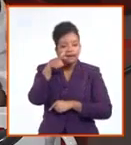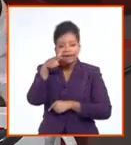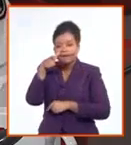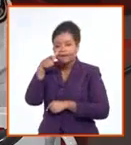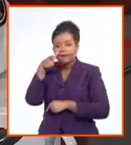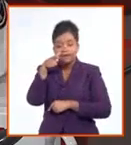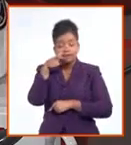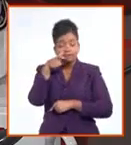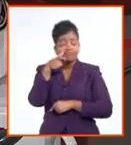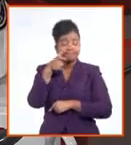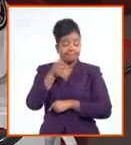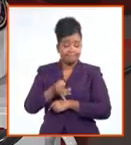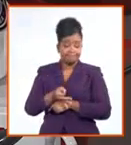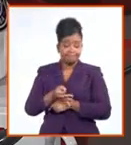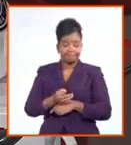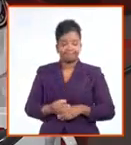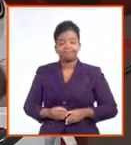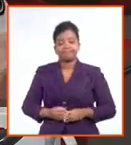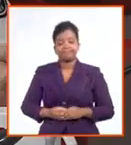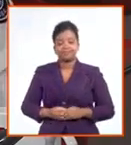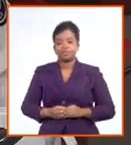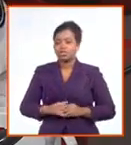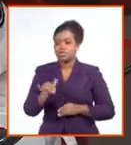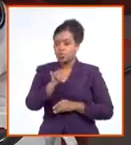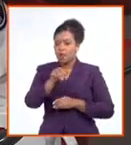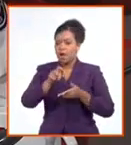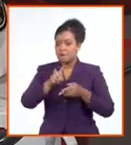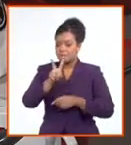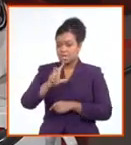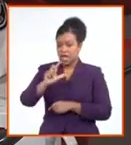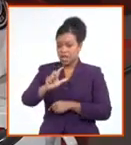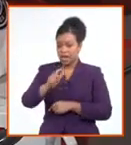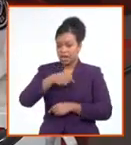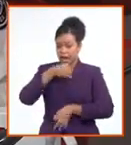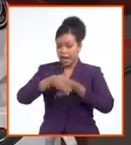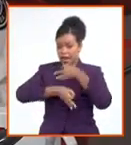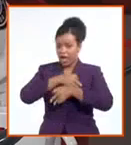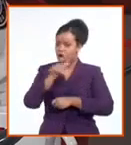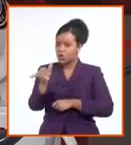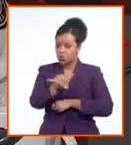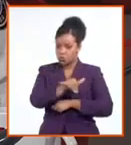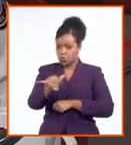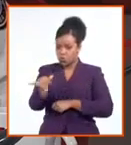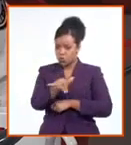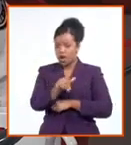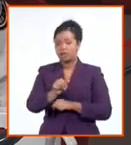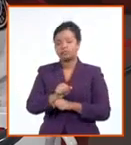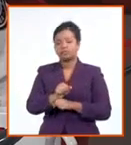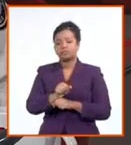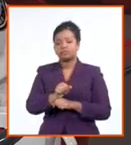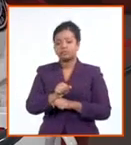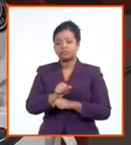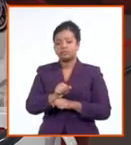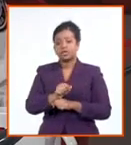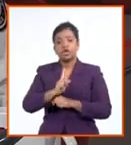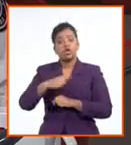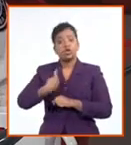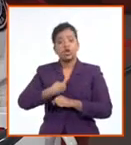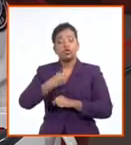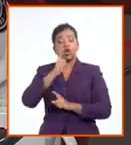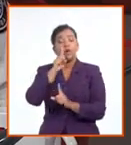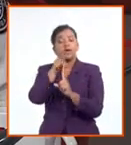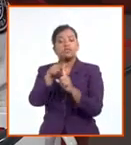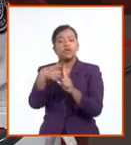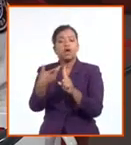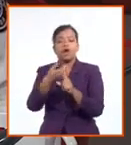es que en la provincia de Vía Clara, que acabo de comentar, y en función del total esclarecimiento de las circunstancias en que